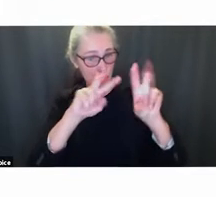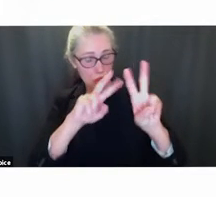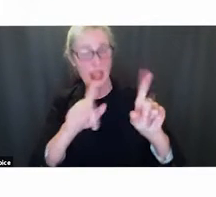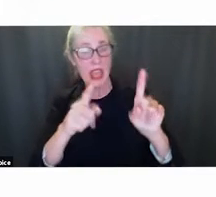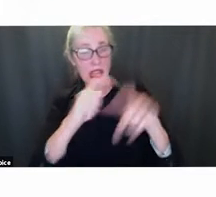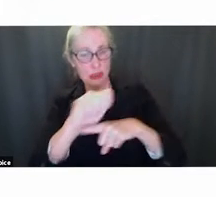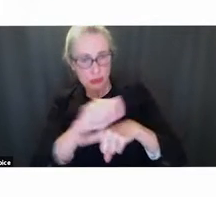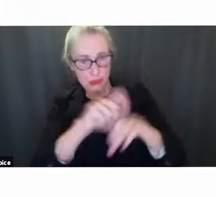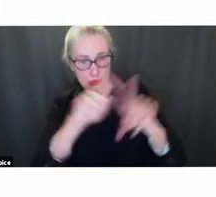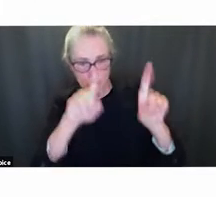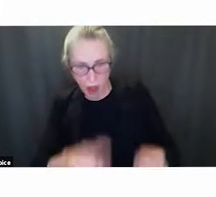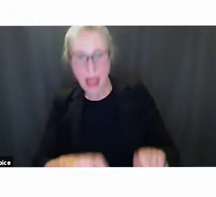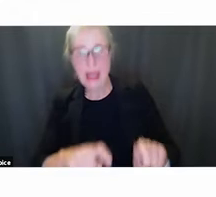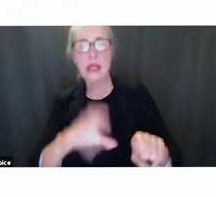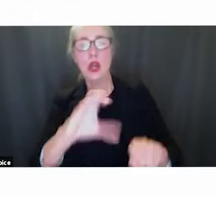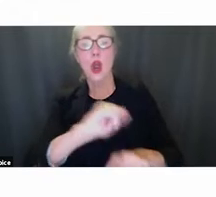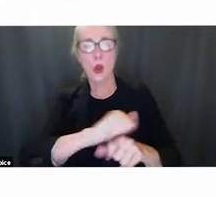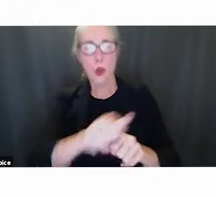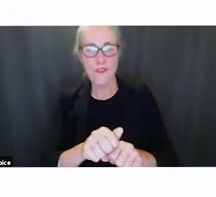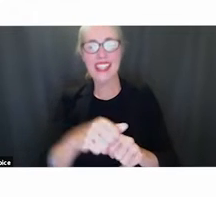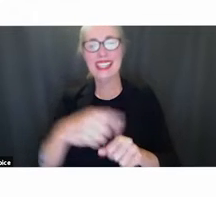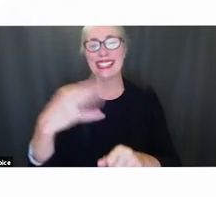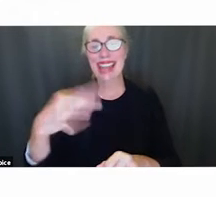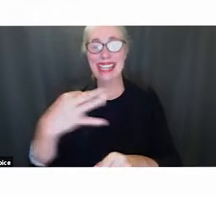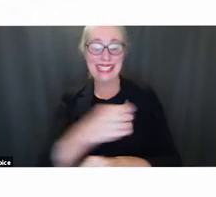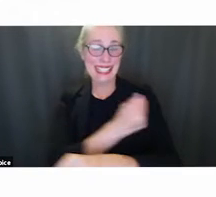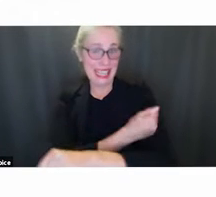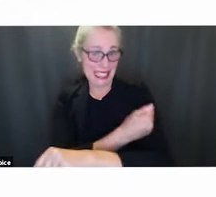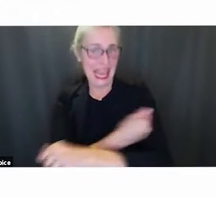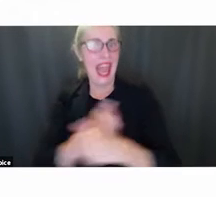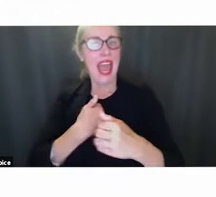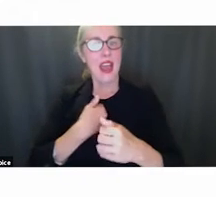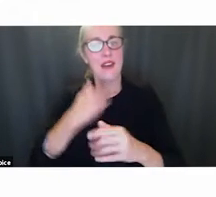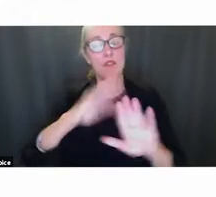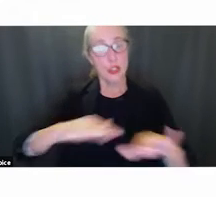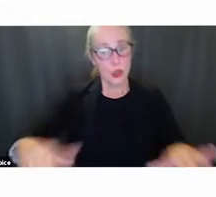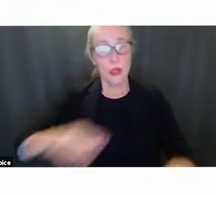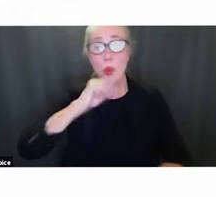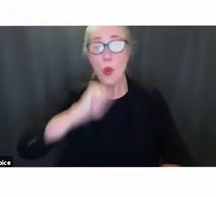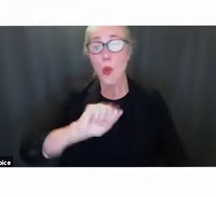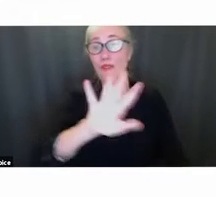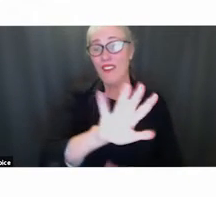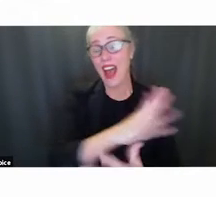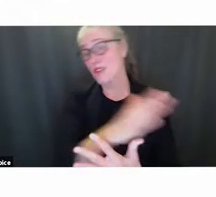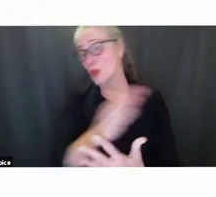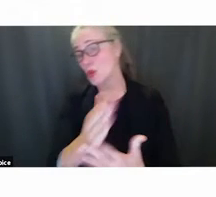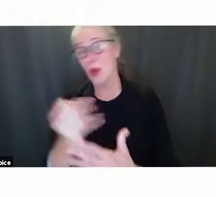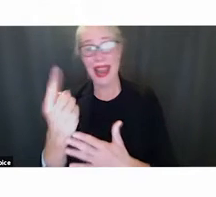los ensayos que hicieron de la vacuna de COVID en los niños entre las edades de 5 y 11.